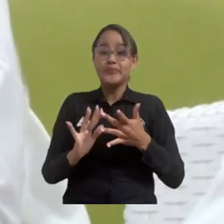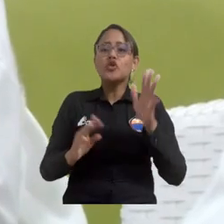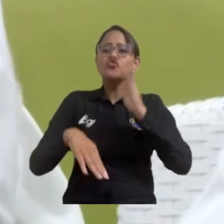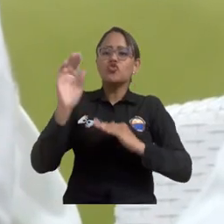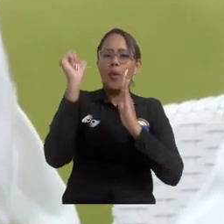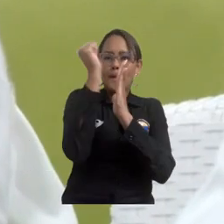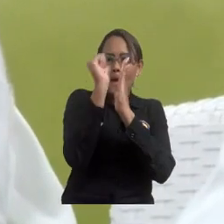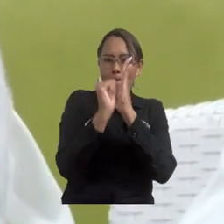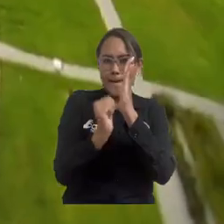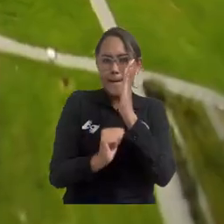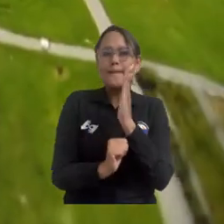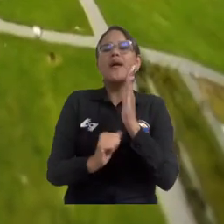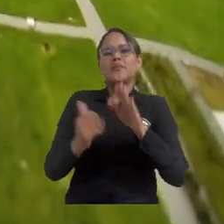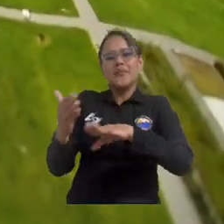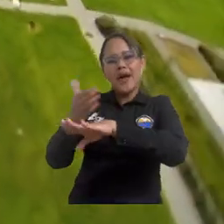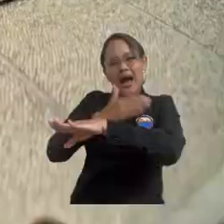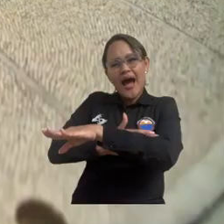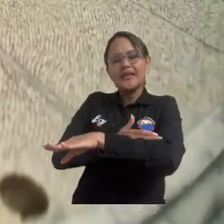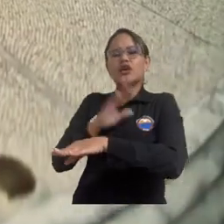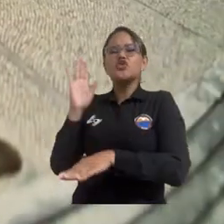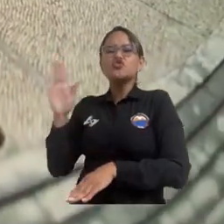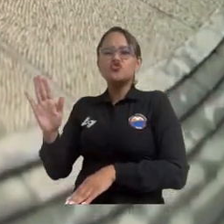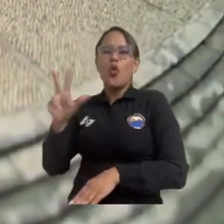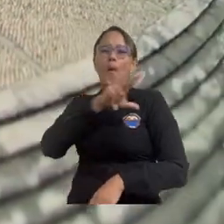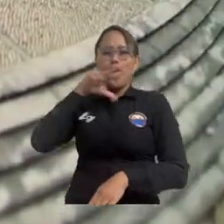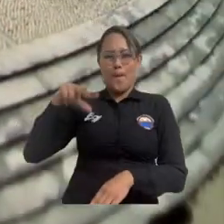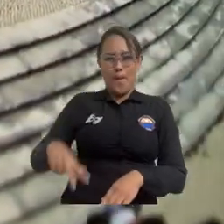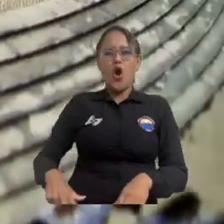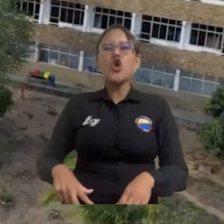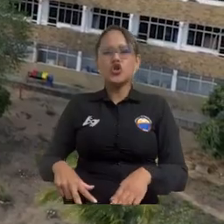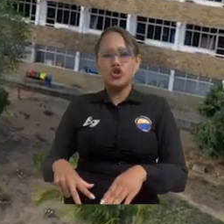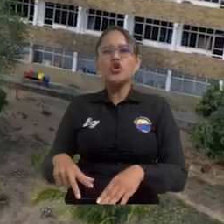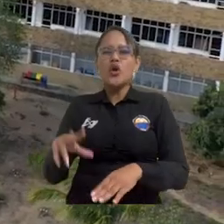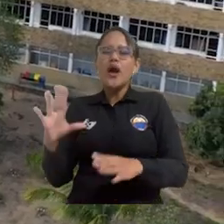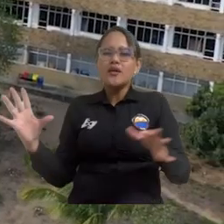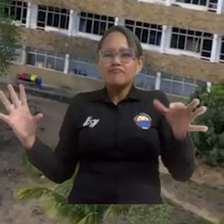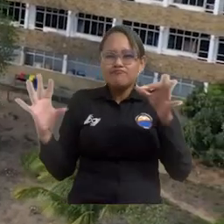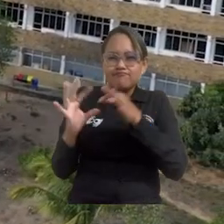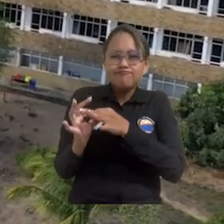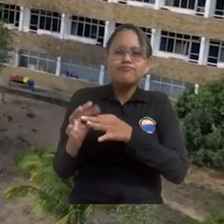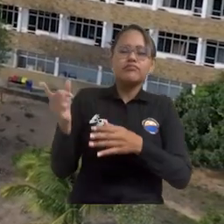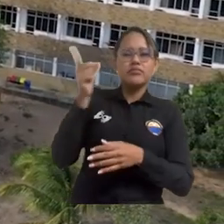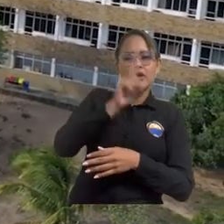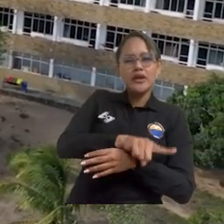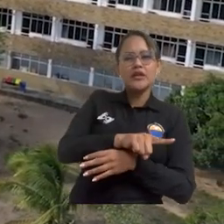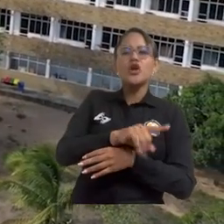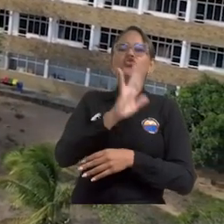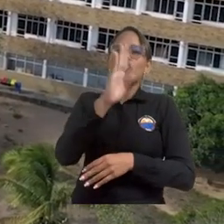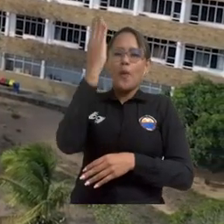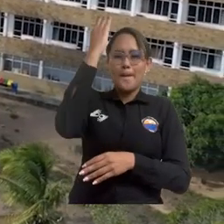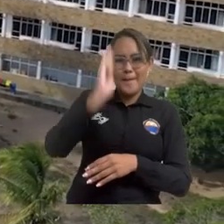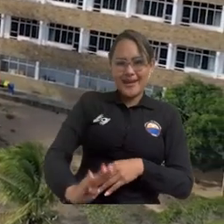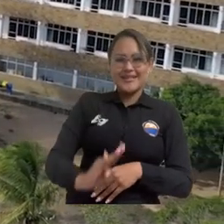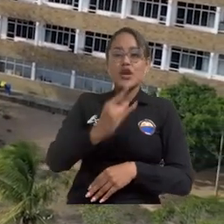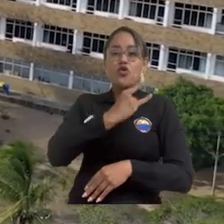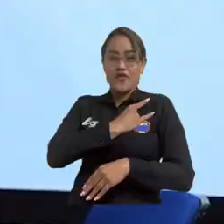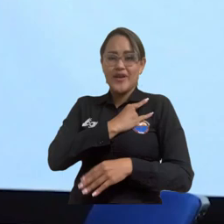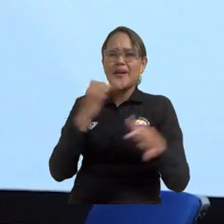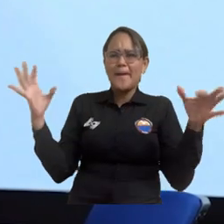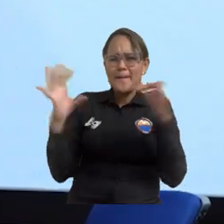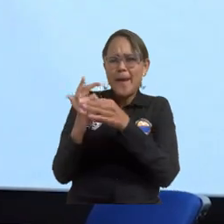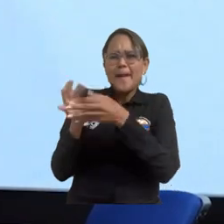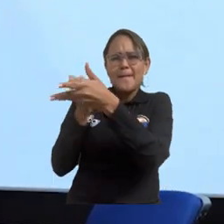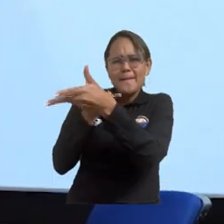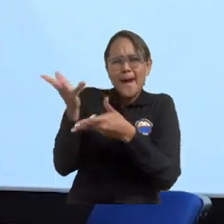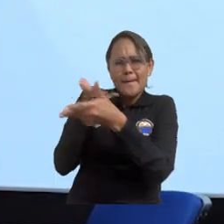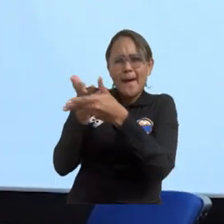evento bianual creado en la Universidad de Nova de Lisboa, Portugal, junto con la Universidad Federal de Campina Grande en Brasil,